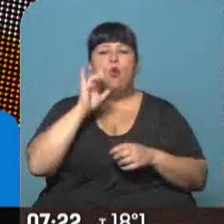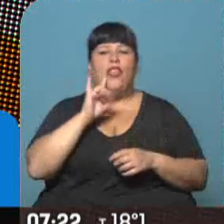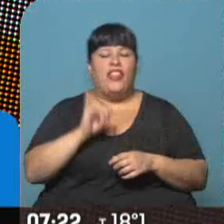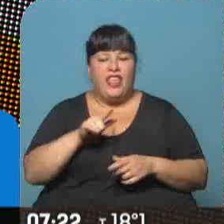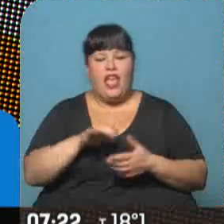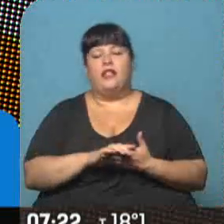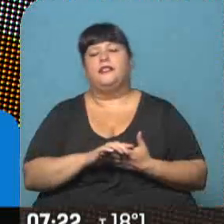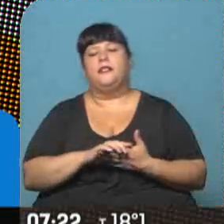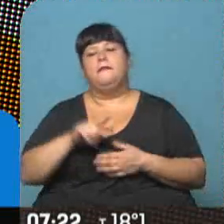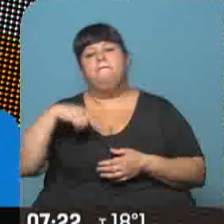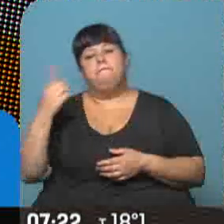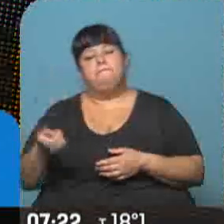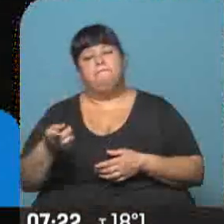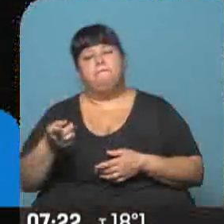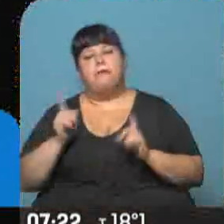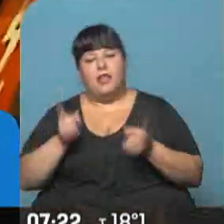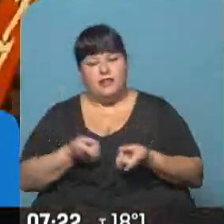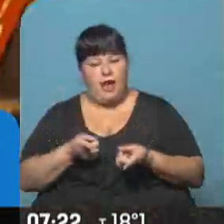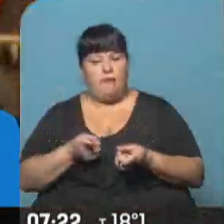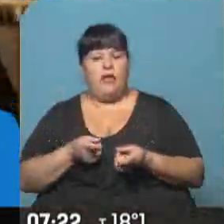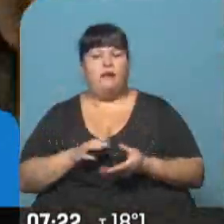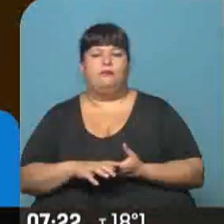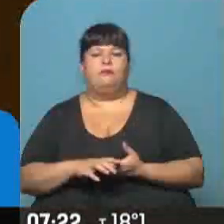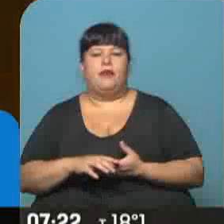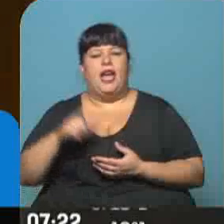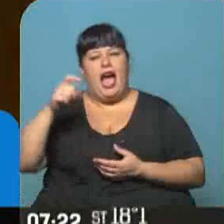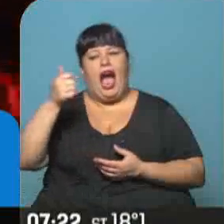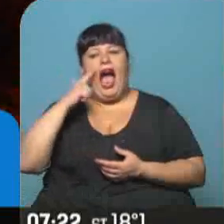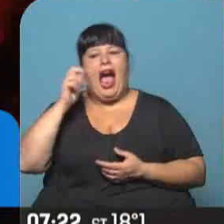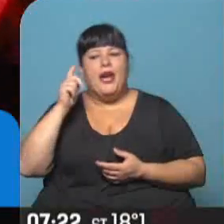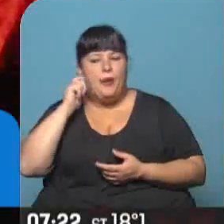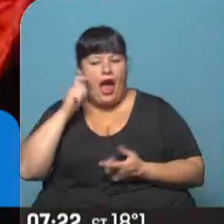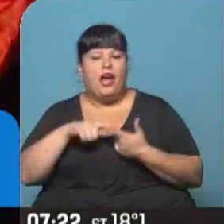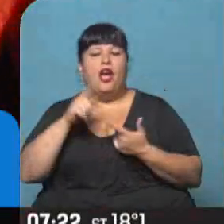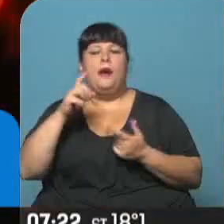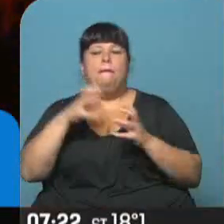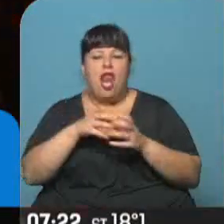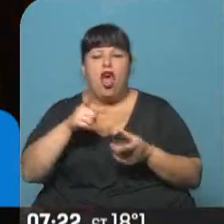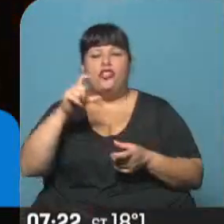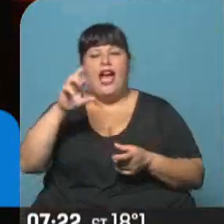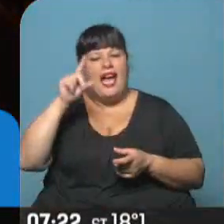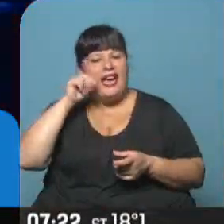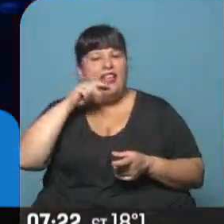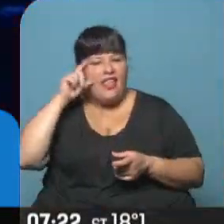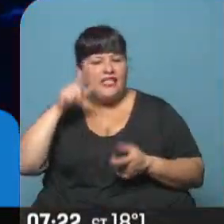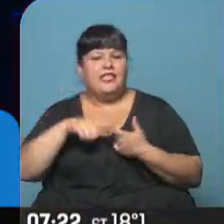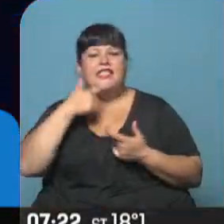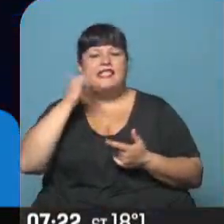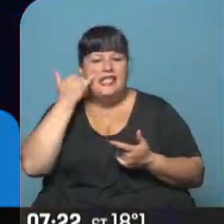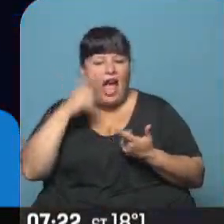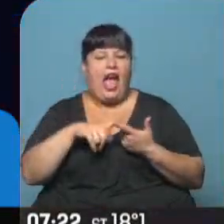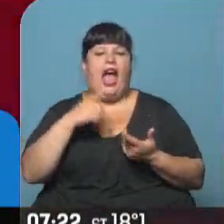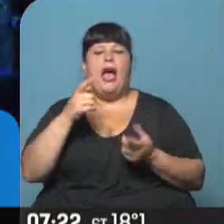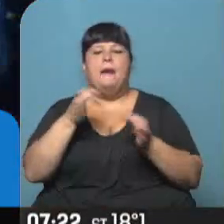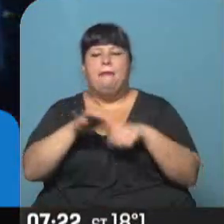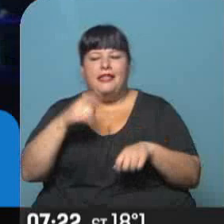se llama Bantra. Después van a estar también tocando ahí los Airbag, El Bordo, Pelotas, Creedence, Sky Bellinson, Las